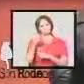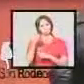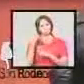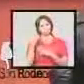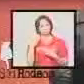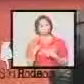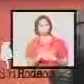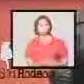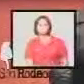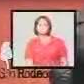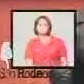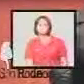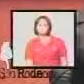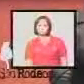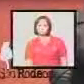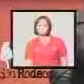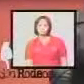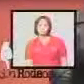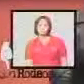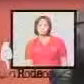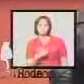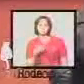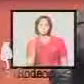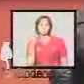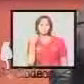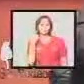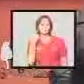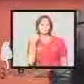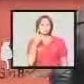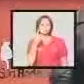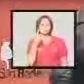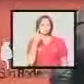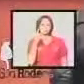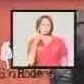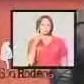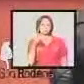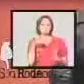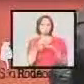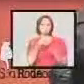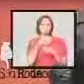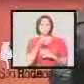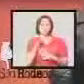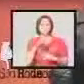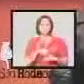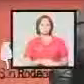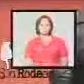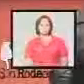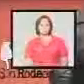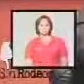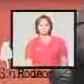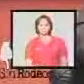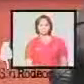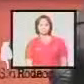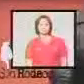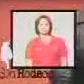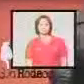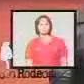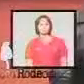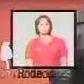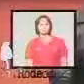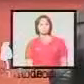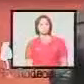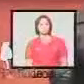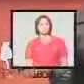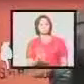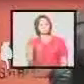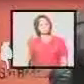escuchamos. Sí, yo tengo una pensión de 130 mil colones. Sí, señor. Yo hace un